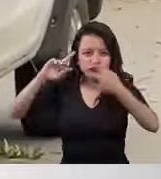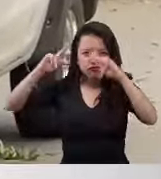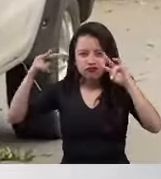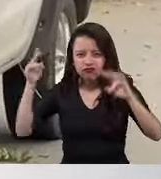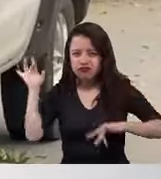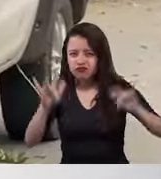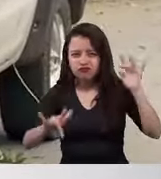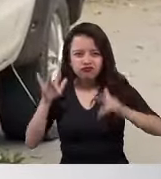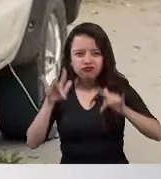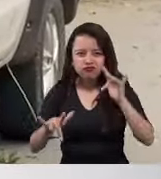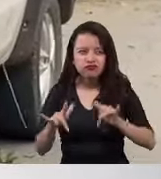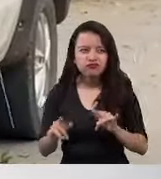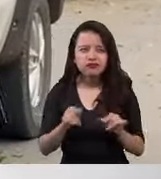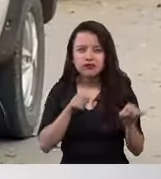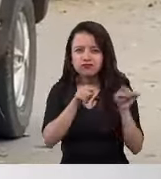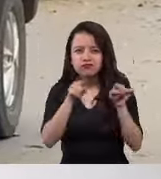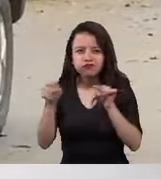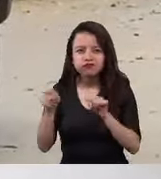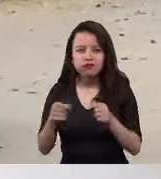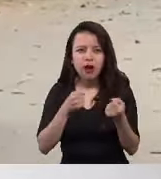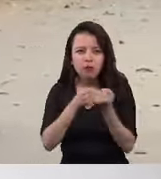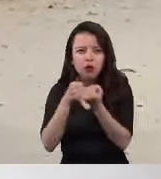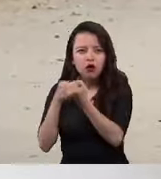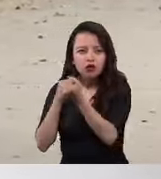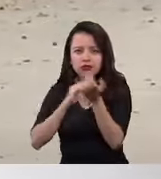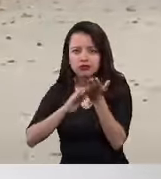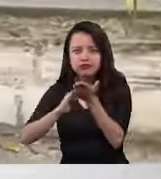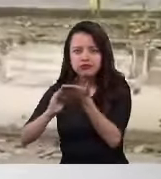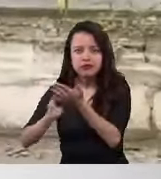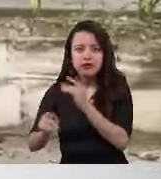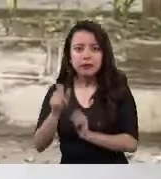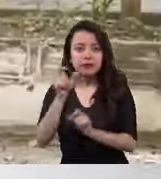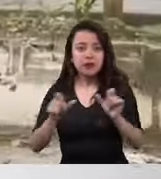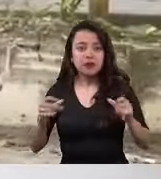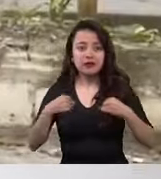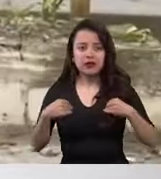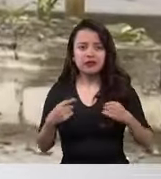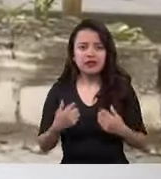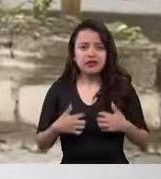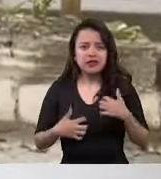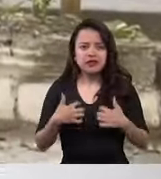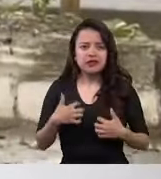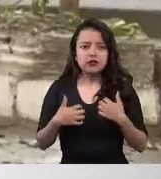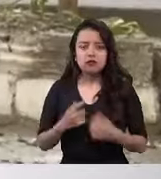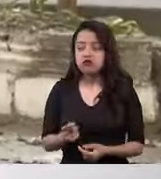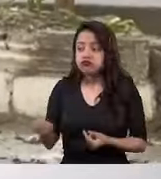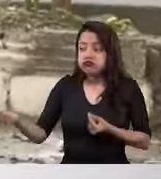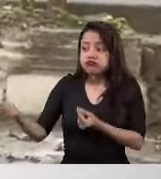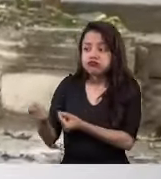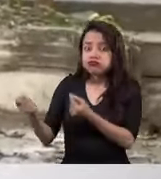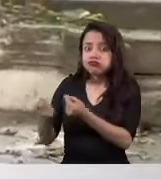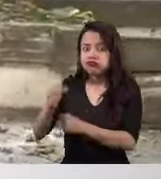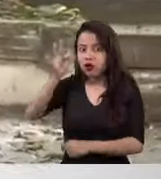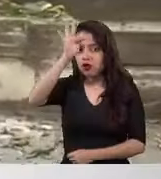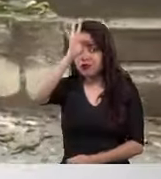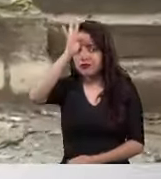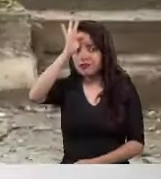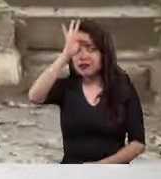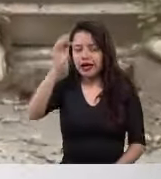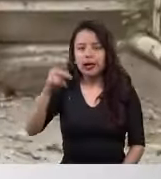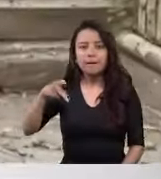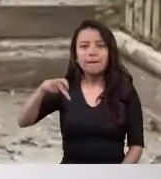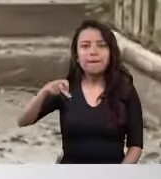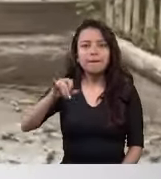destrozos. Hay que decir que muy cerca de este lugar está el hospital piloto de Jamundí, lo que genera mayor preocupación